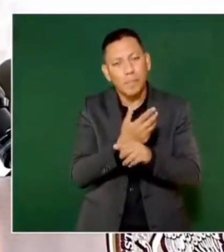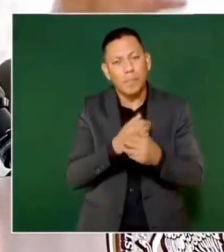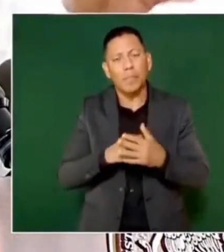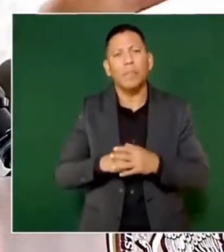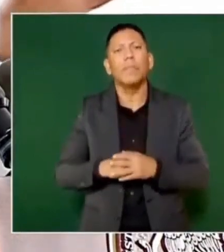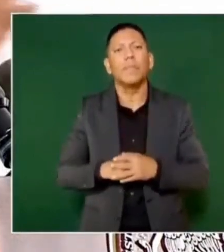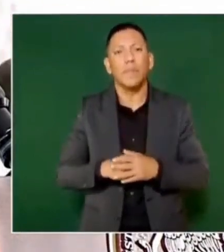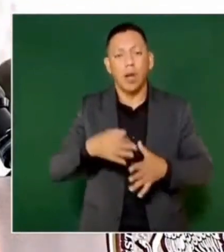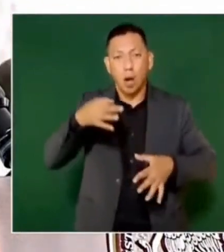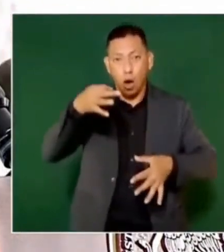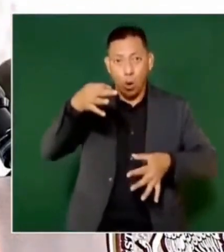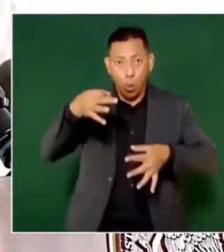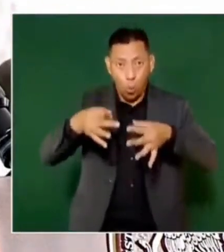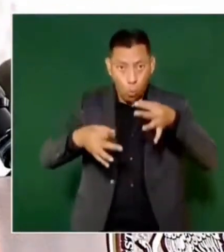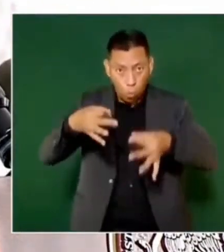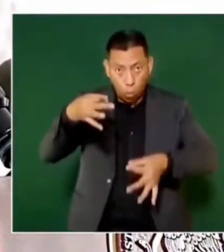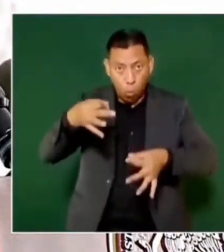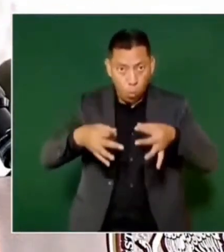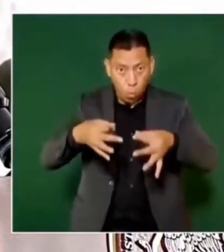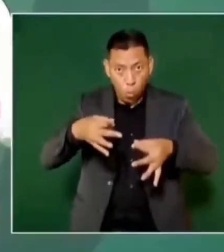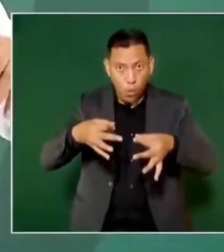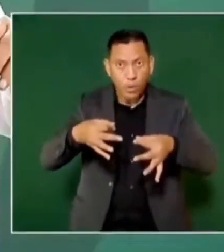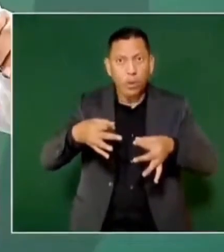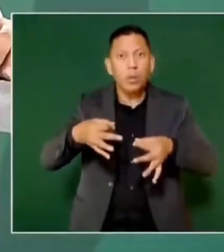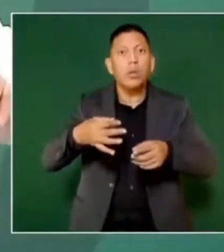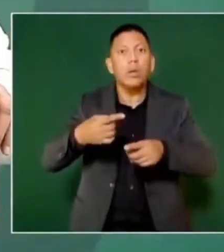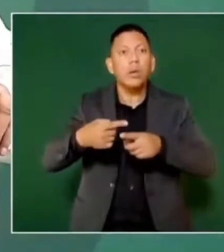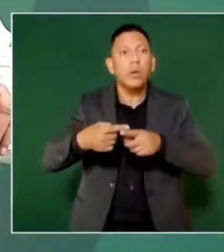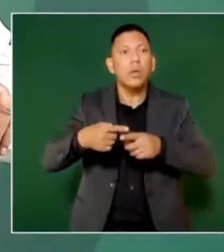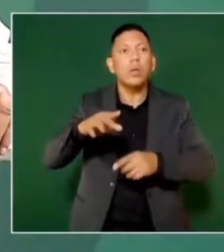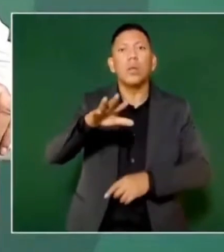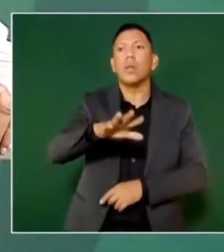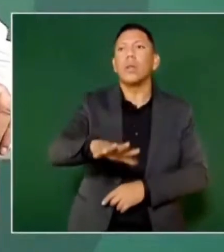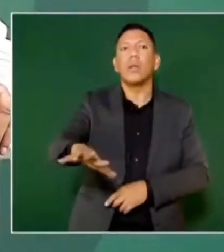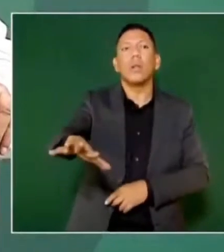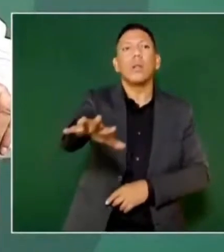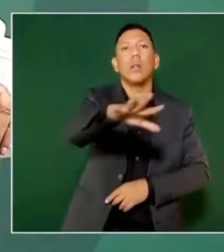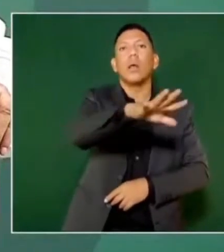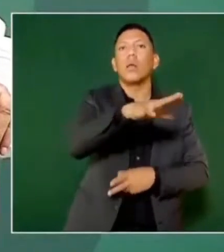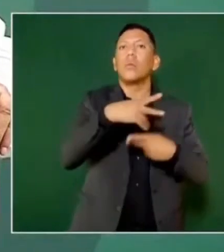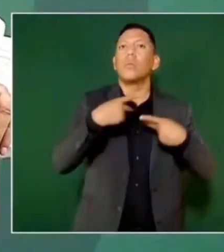los jueces son ciudadanos.